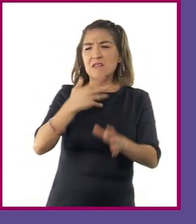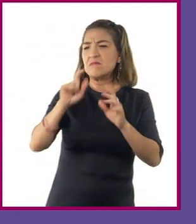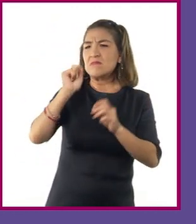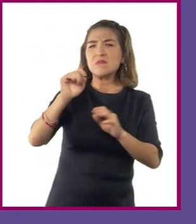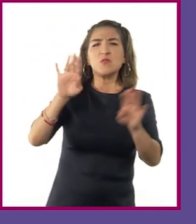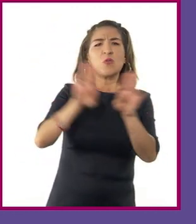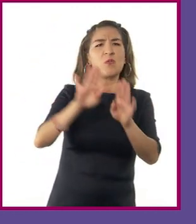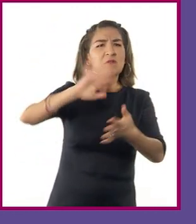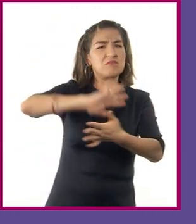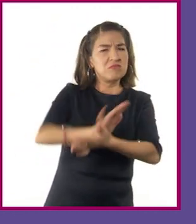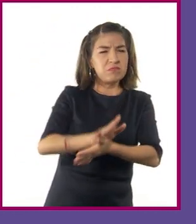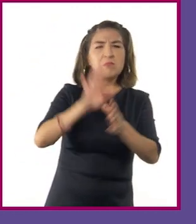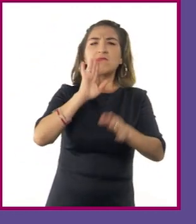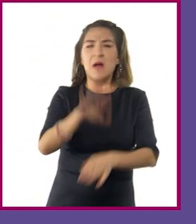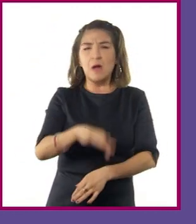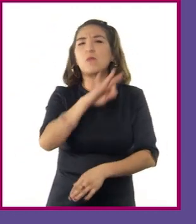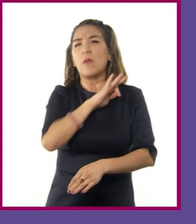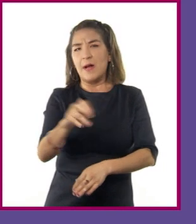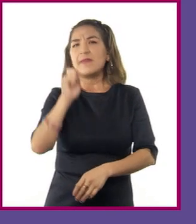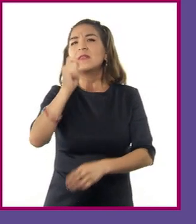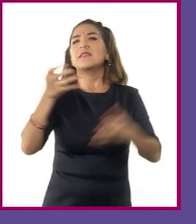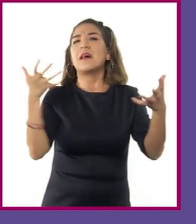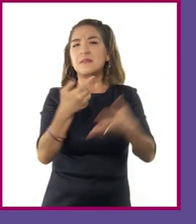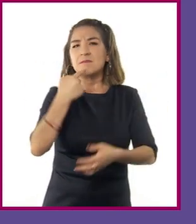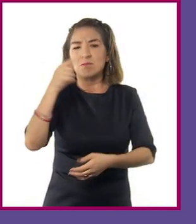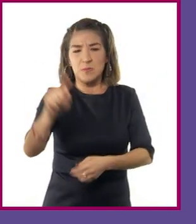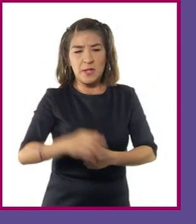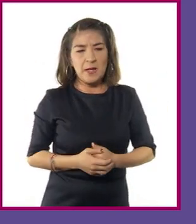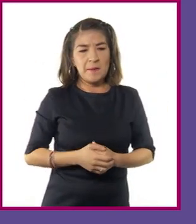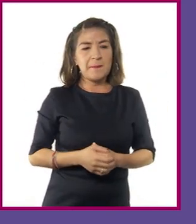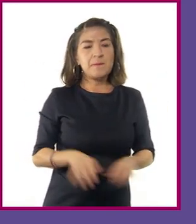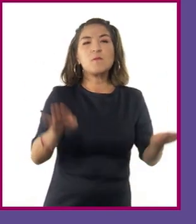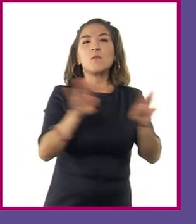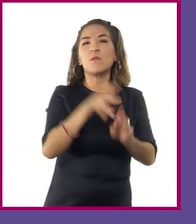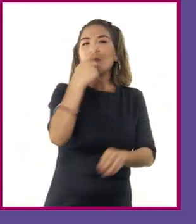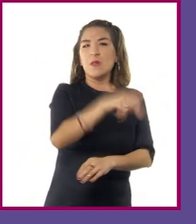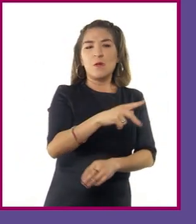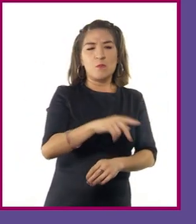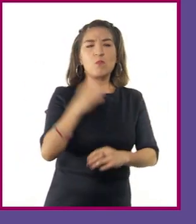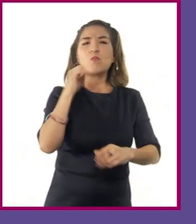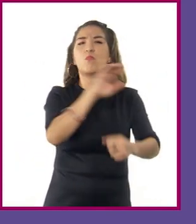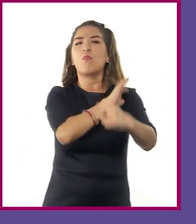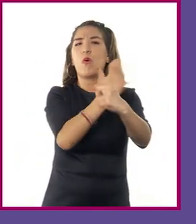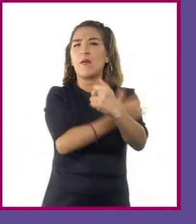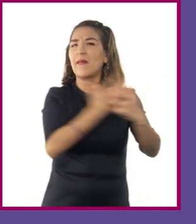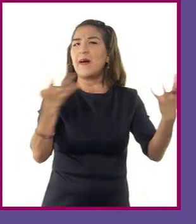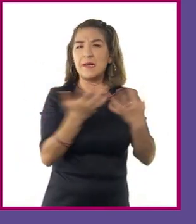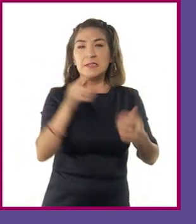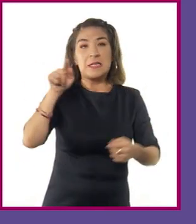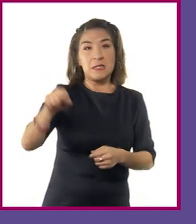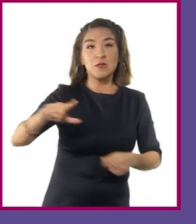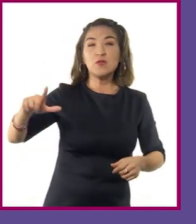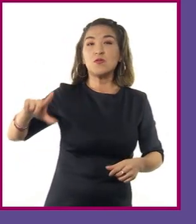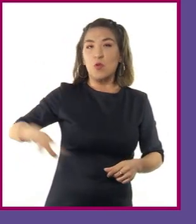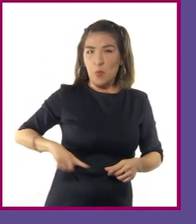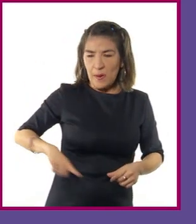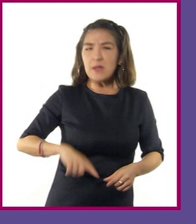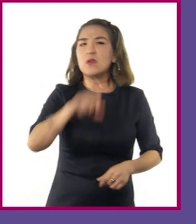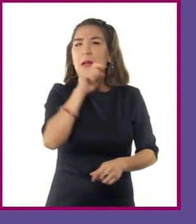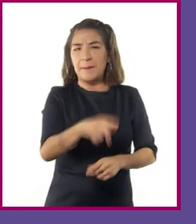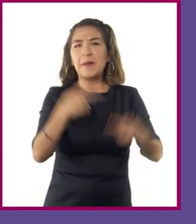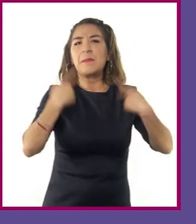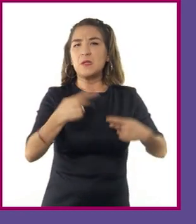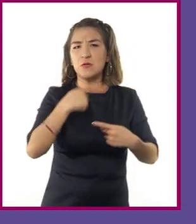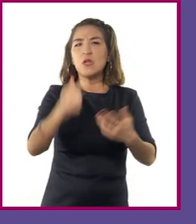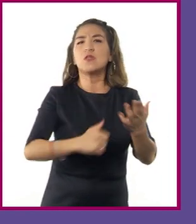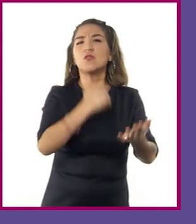ilegal. En límites y contrapesos del poder, ciudadanos y autoridades pueden colaborar en